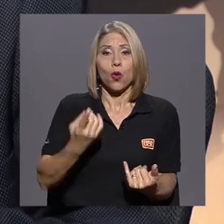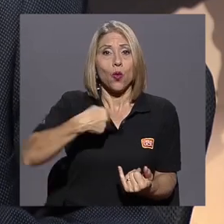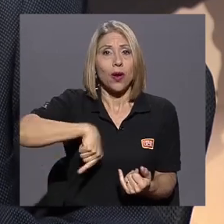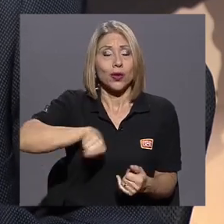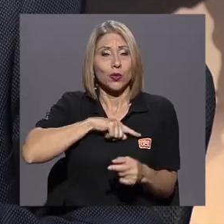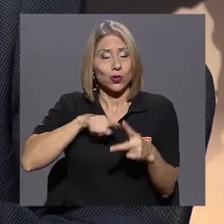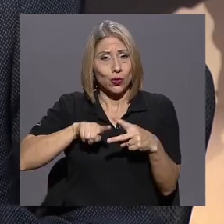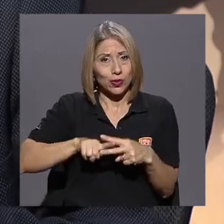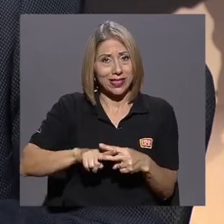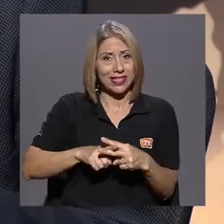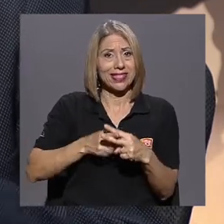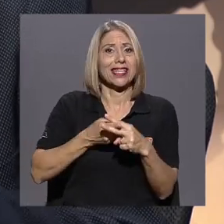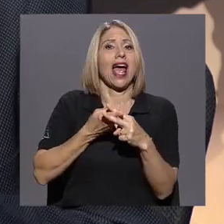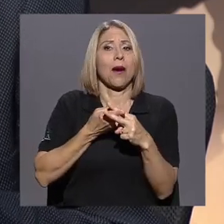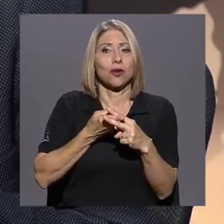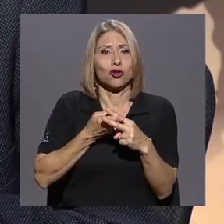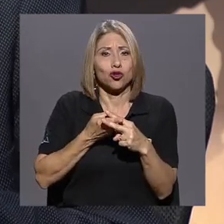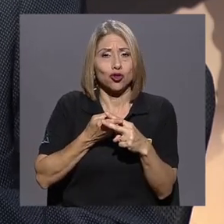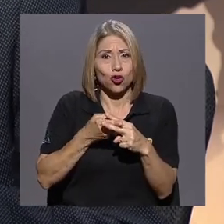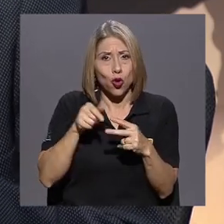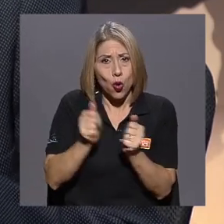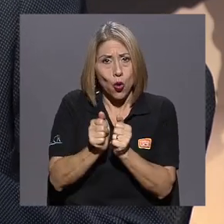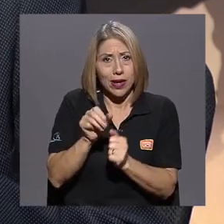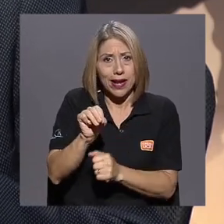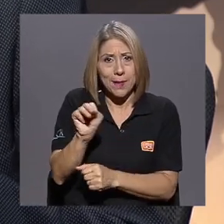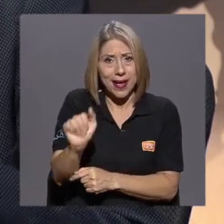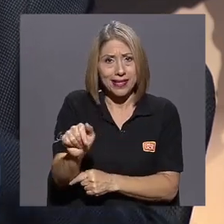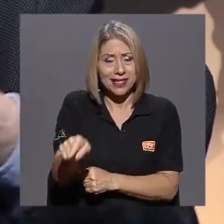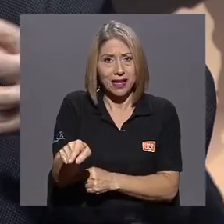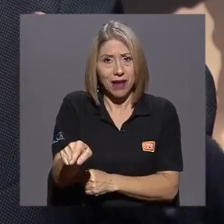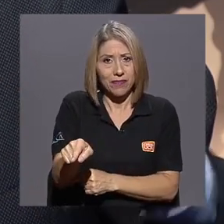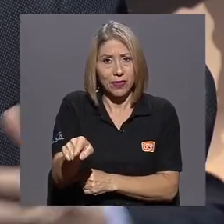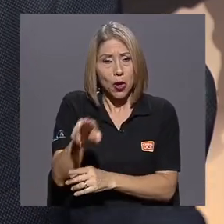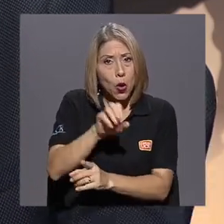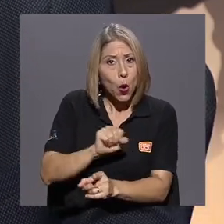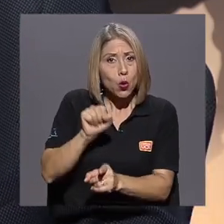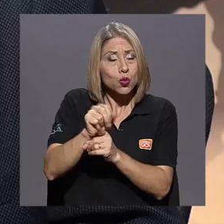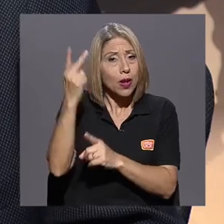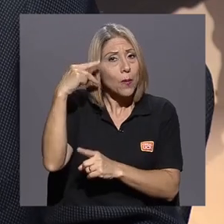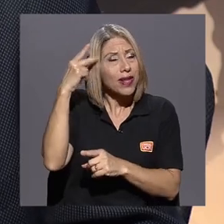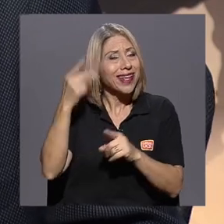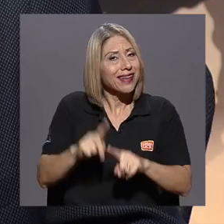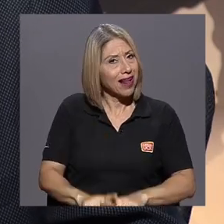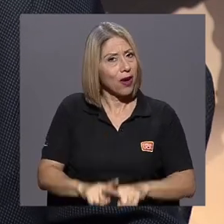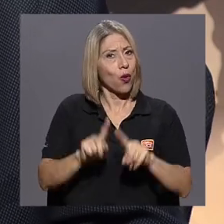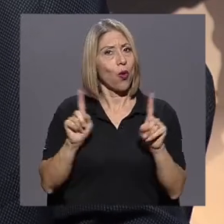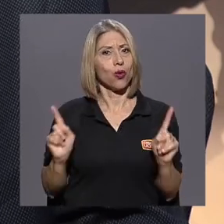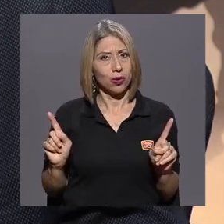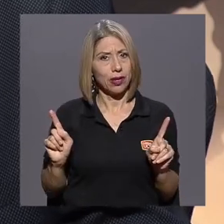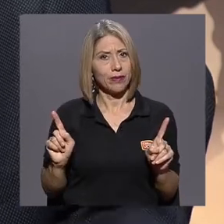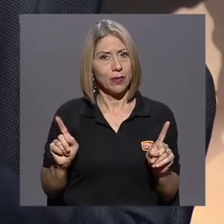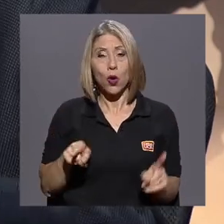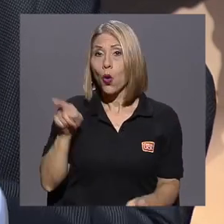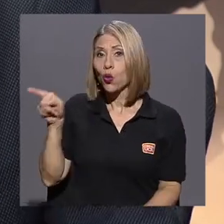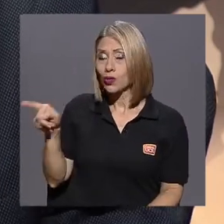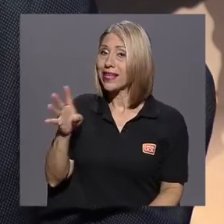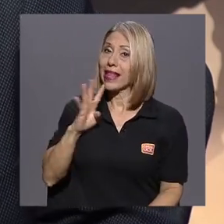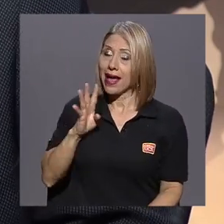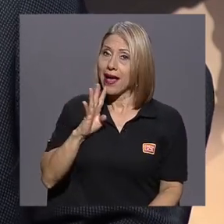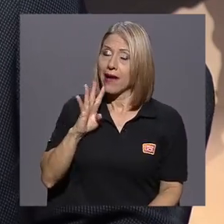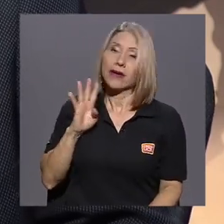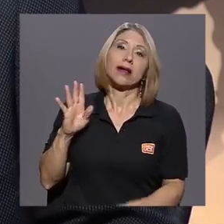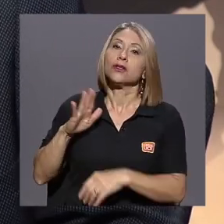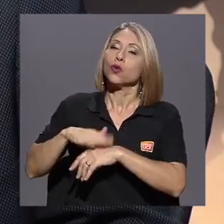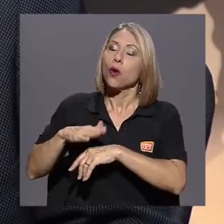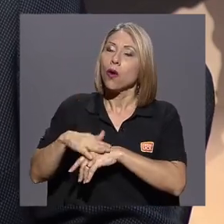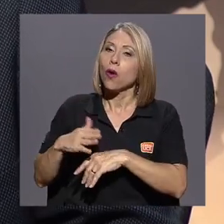la empresa de la maestría, la coyuntura política era otra. Usted hacía referencia